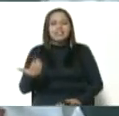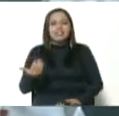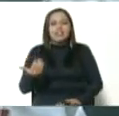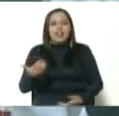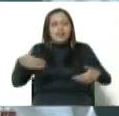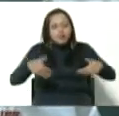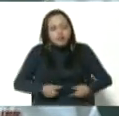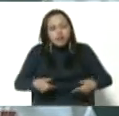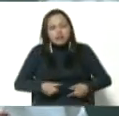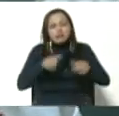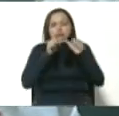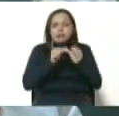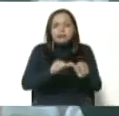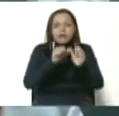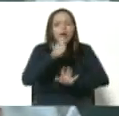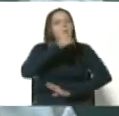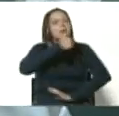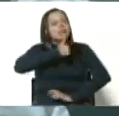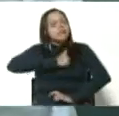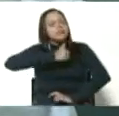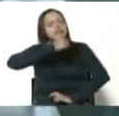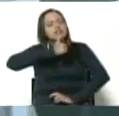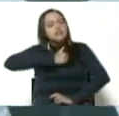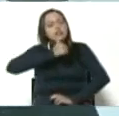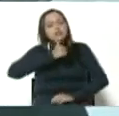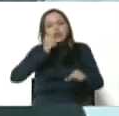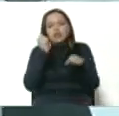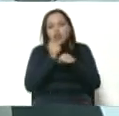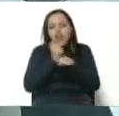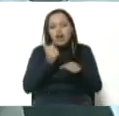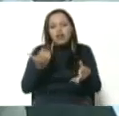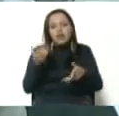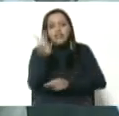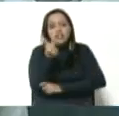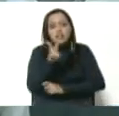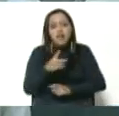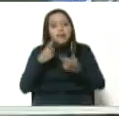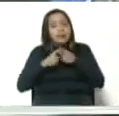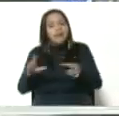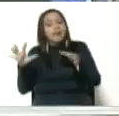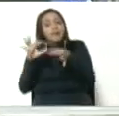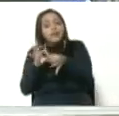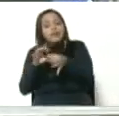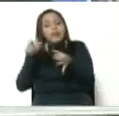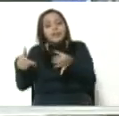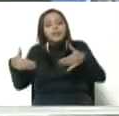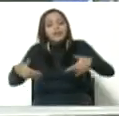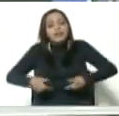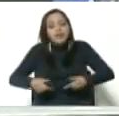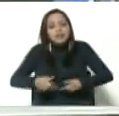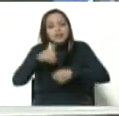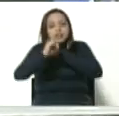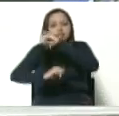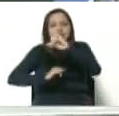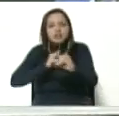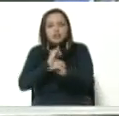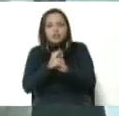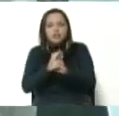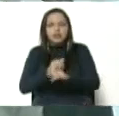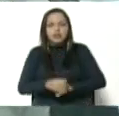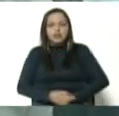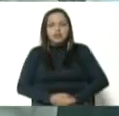decimos los trabajadores y trabajadoras. Pero eso, desde luego, iba unido al esfuerzo internacional del